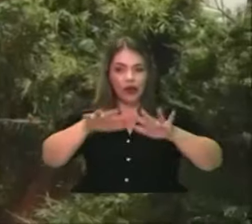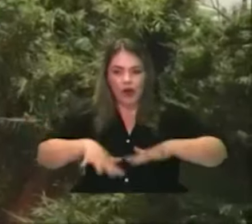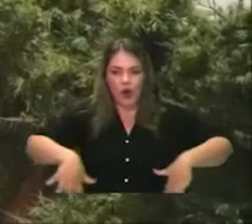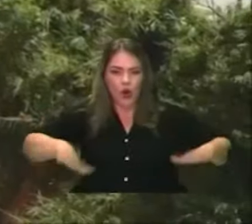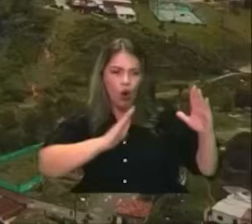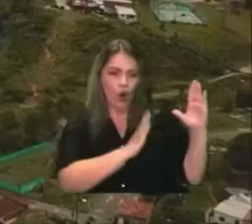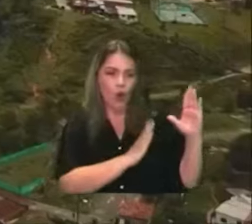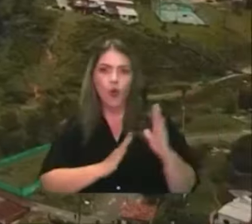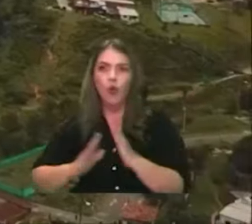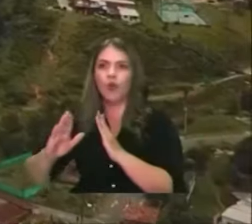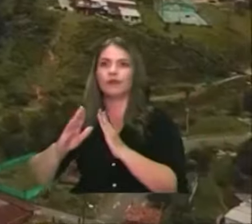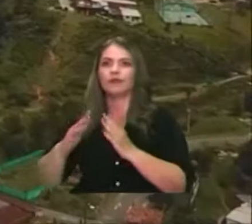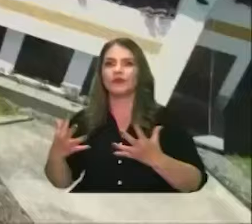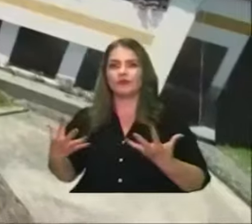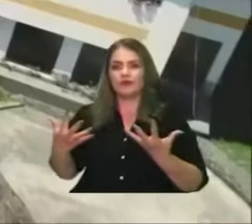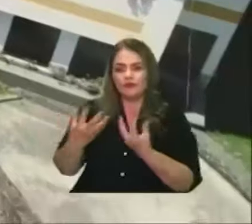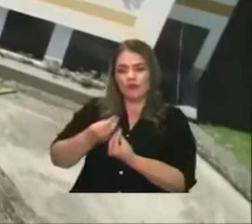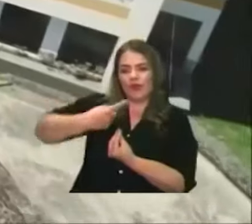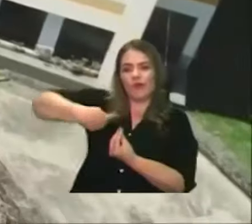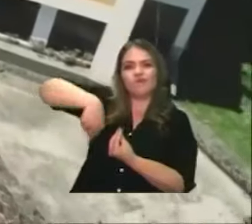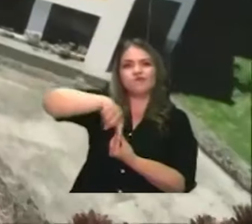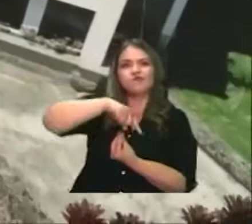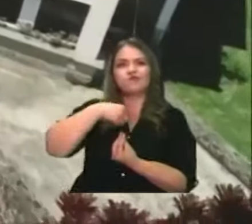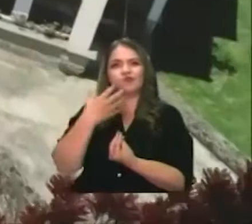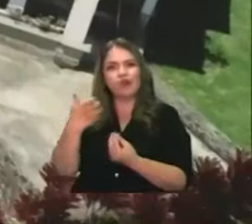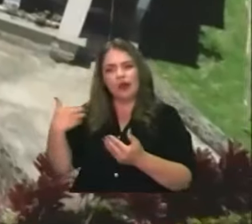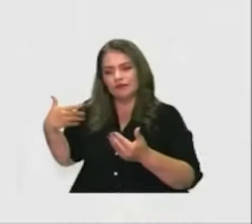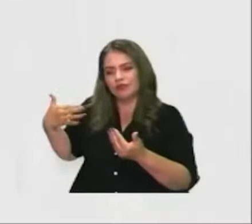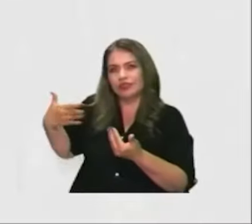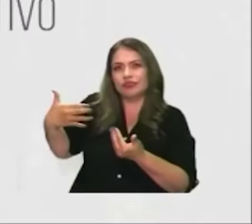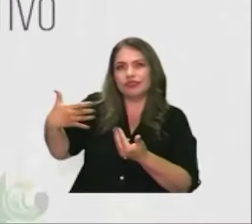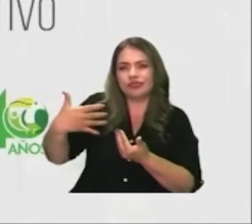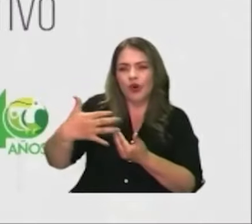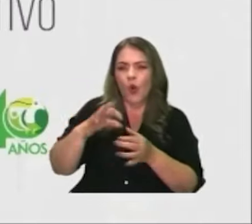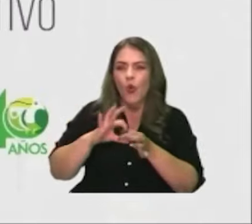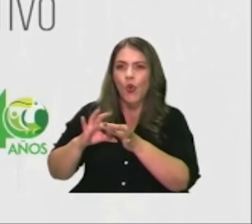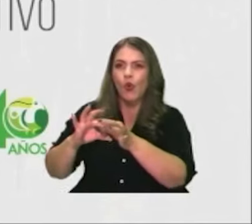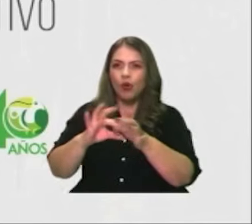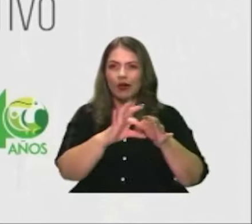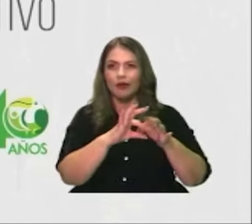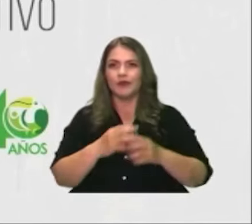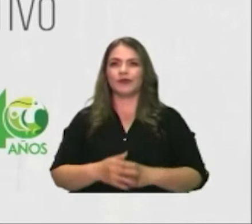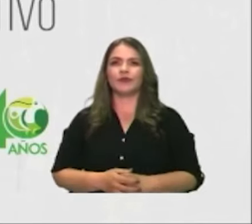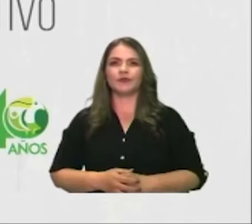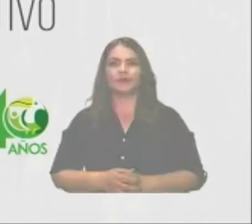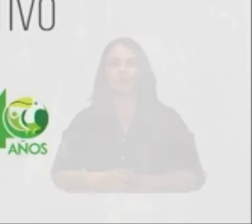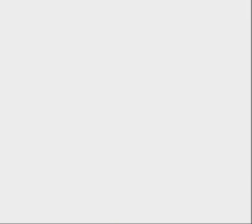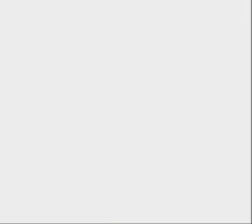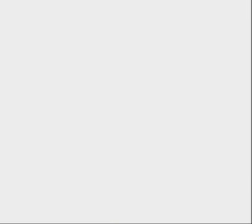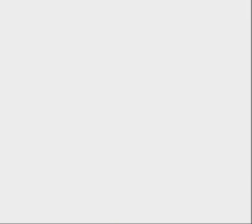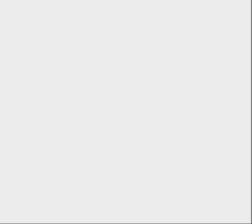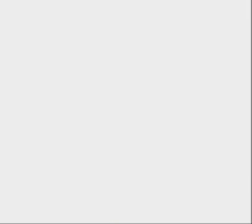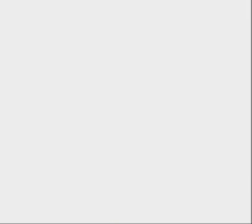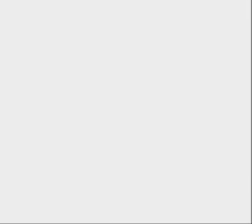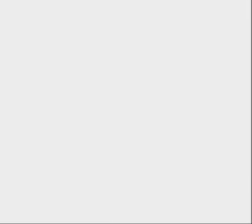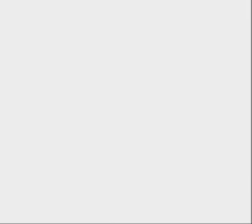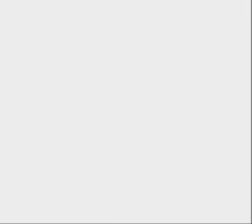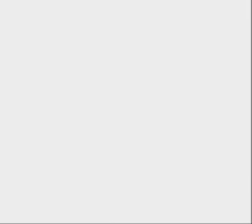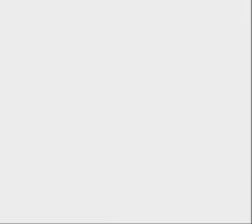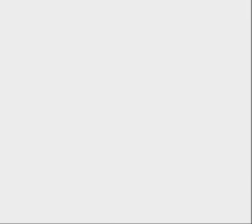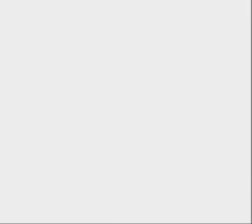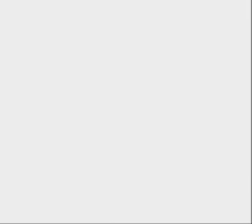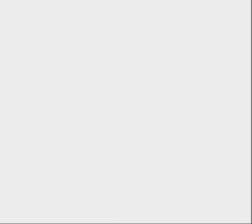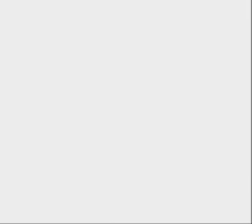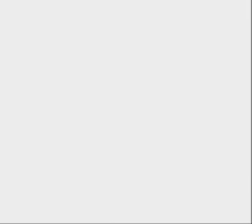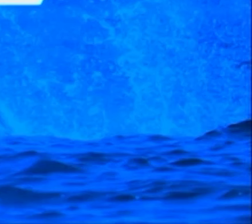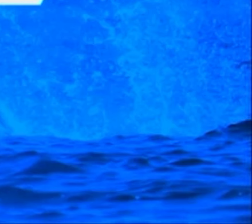riesgo y ordenamiento del territorio. Somos todo aquello que hemos construido juntos. Logo de la Comisión de